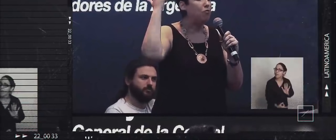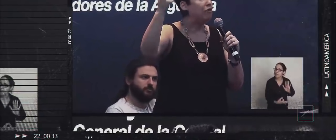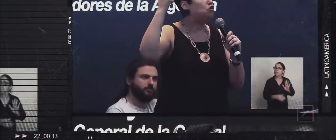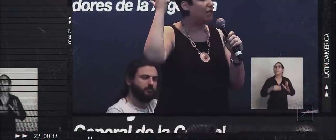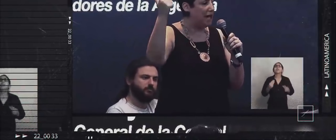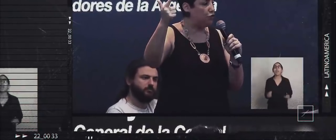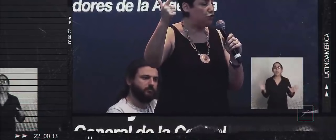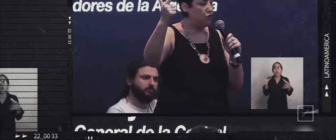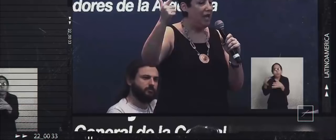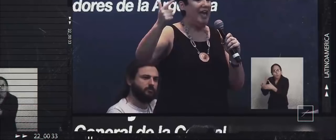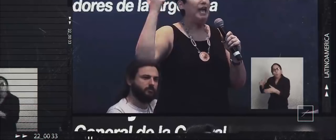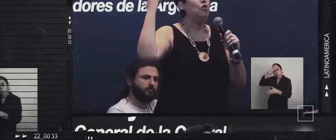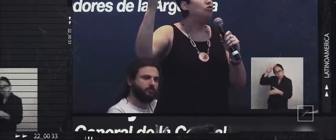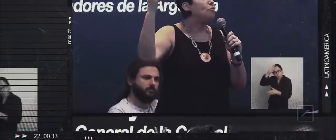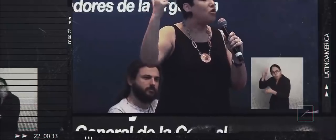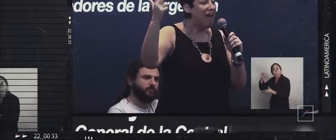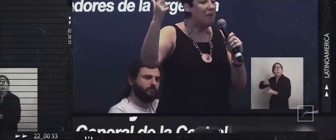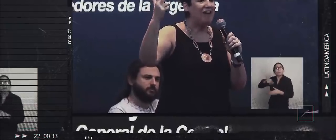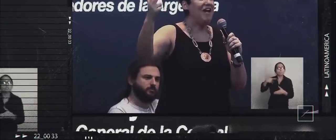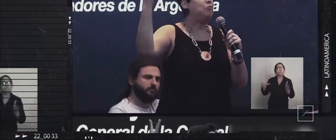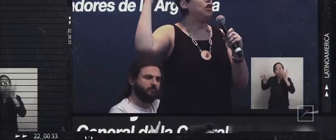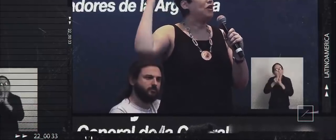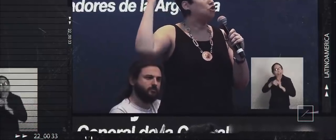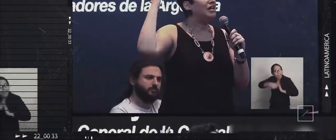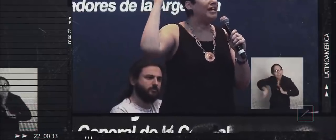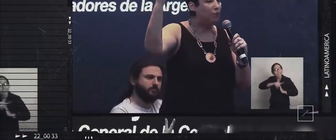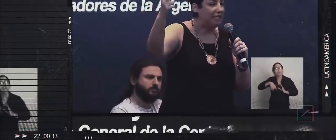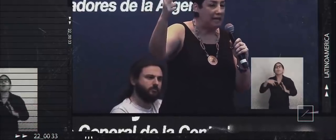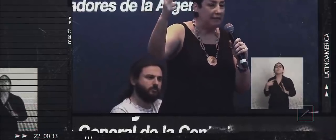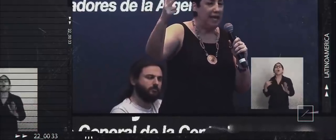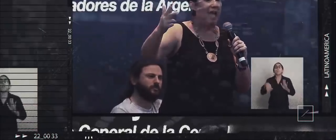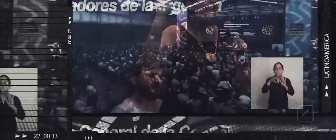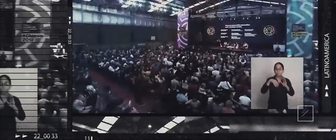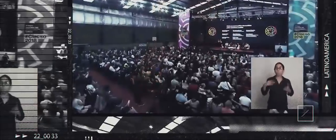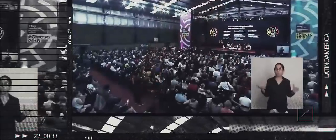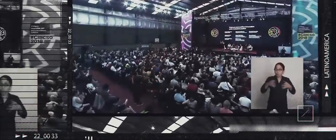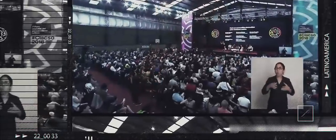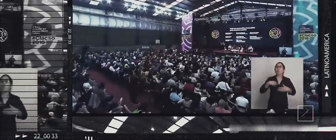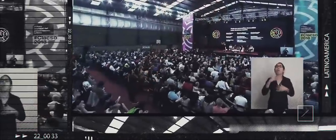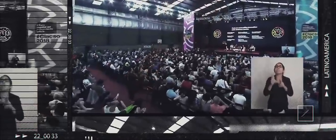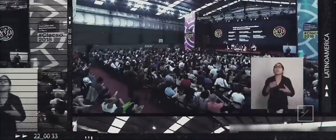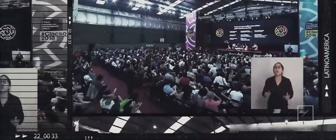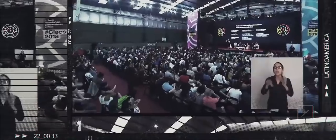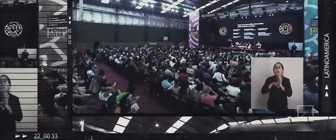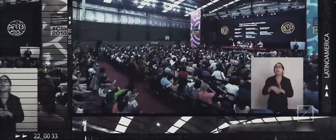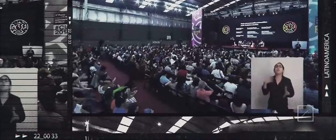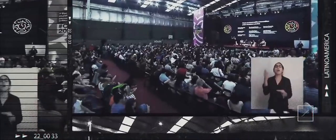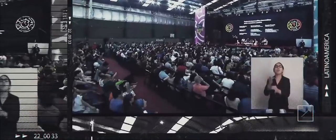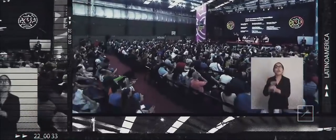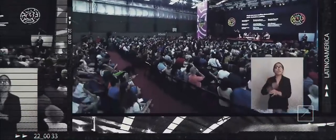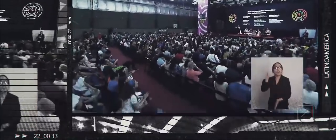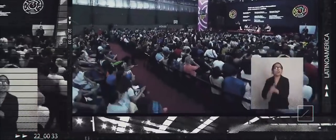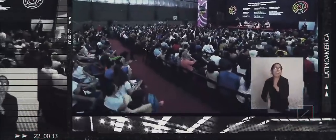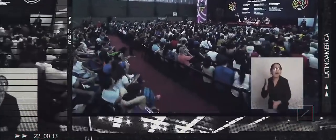mapuche y los pueblos originarios. En nuestro programa hablábamos de educación gratuita. En nuestro programa hablábamos de un nuevo modelo de